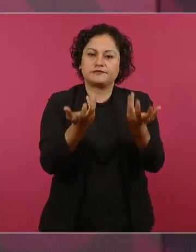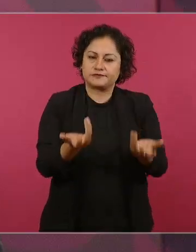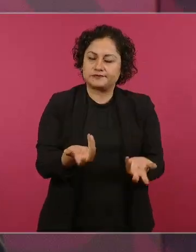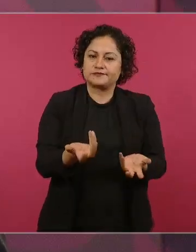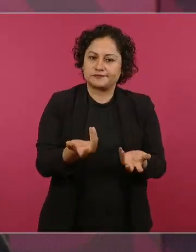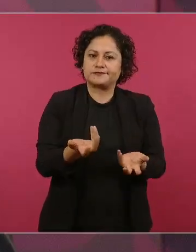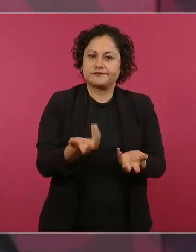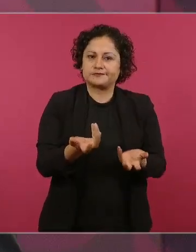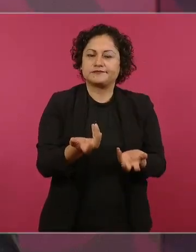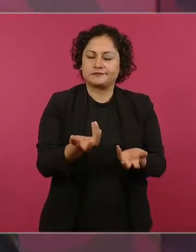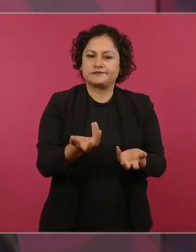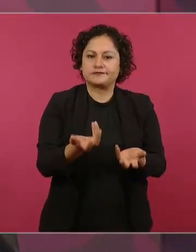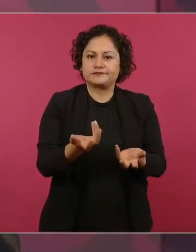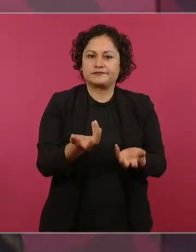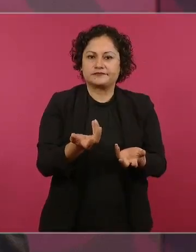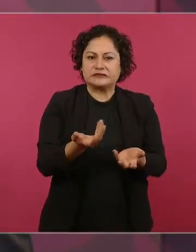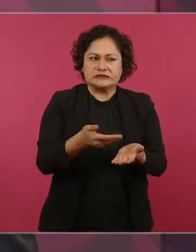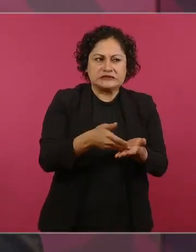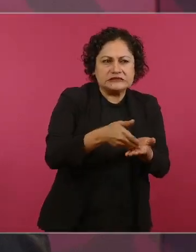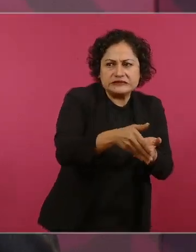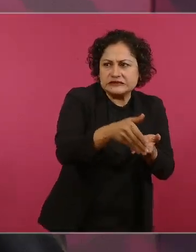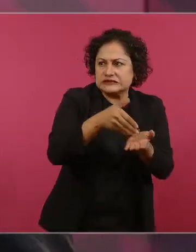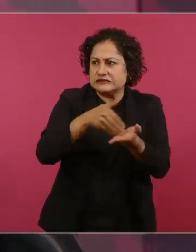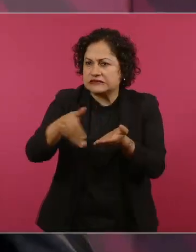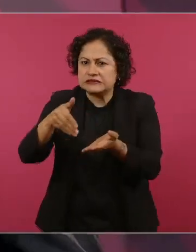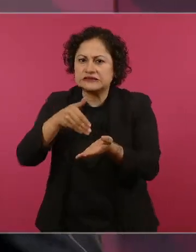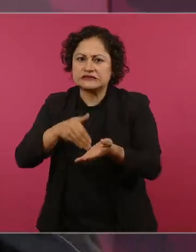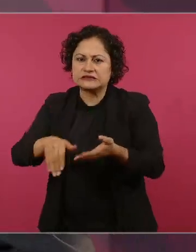ido avanzando. Entonces,